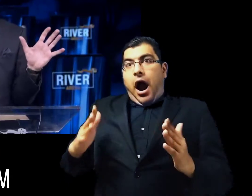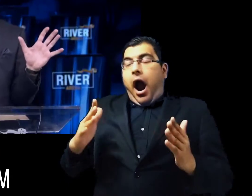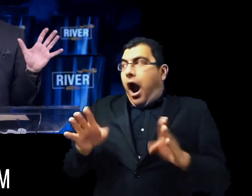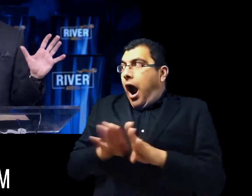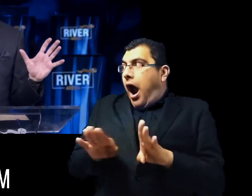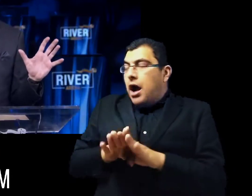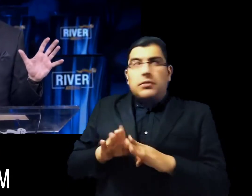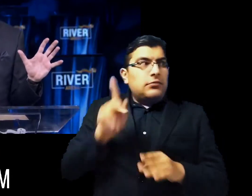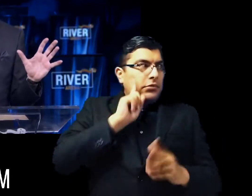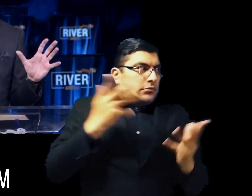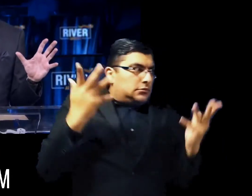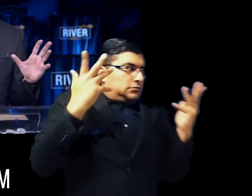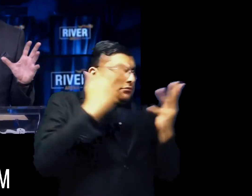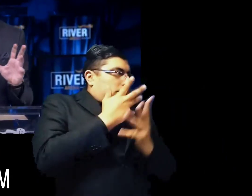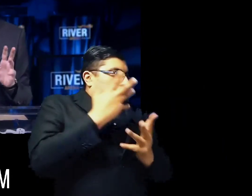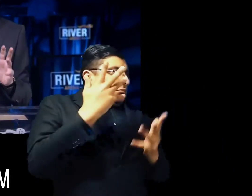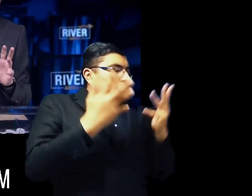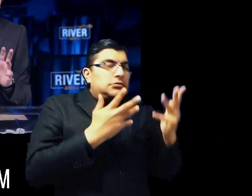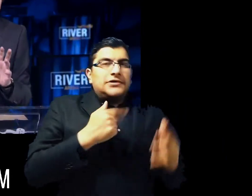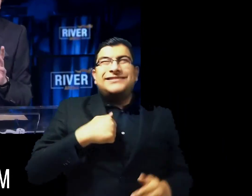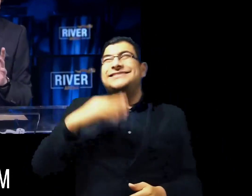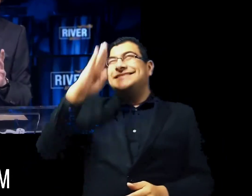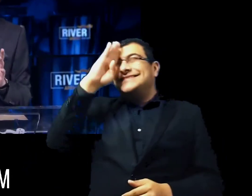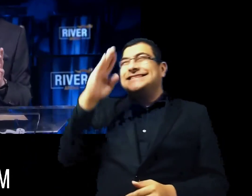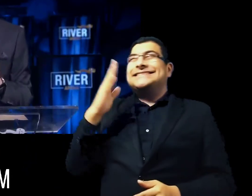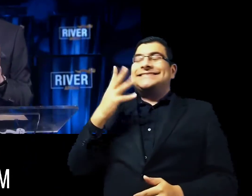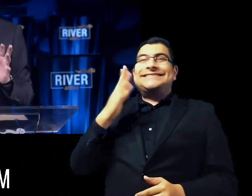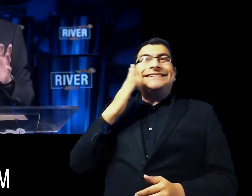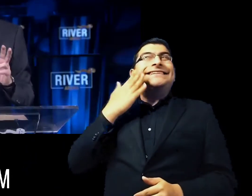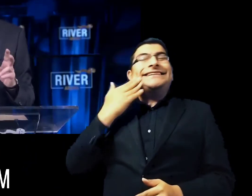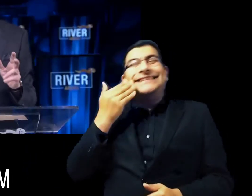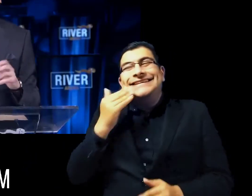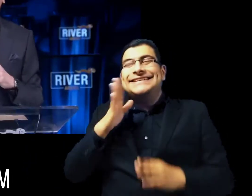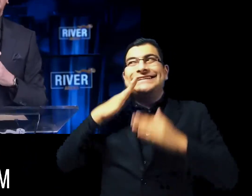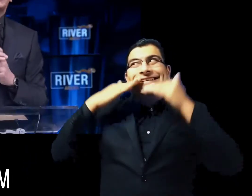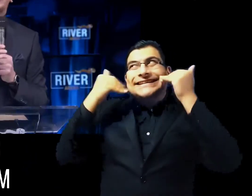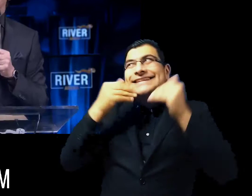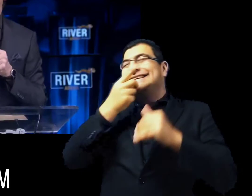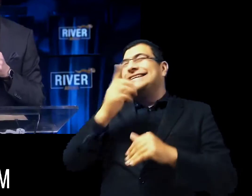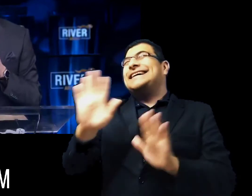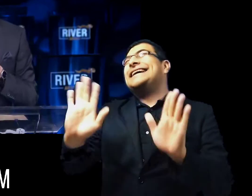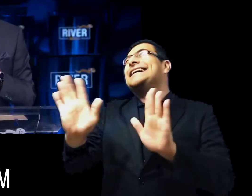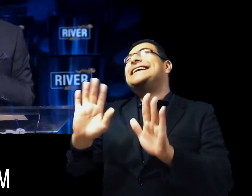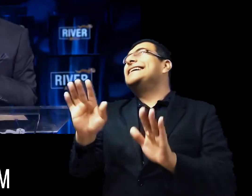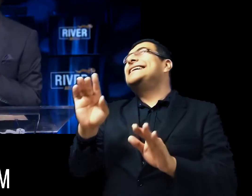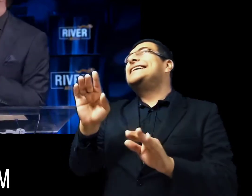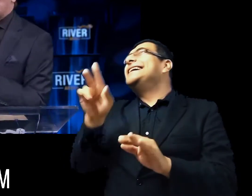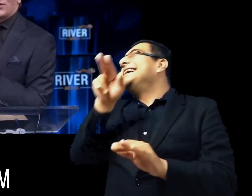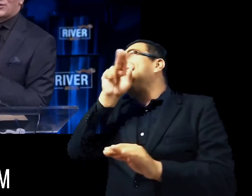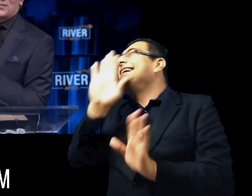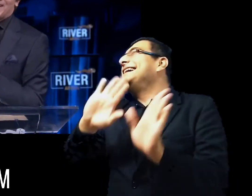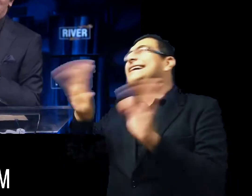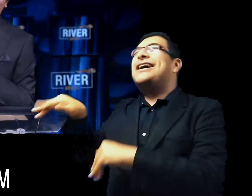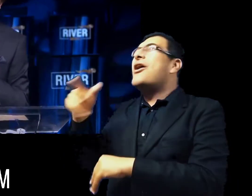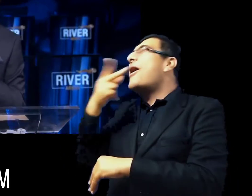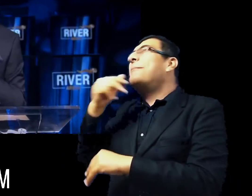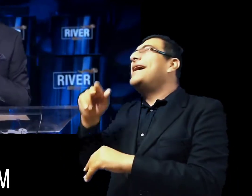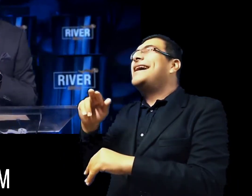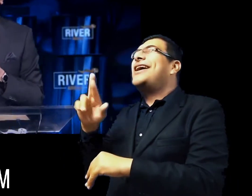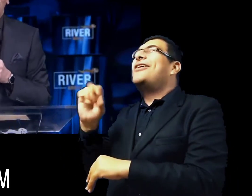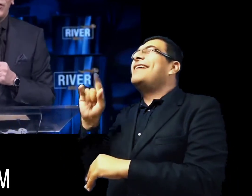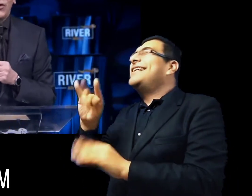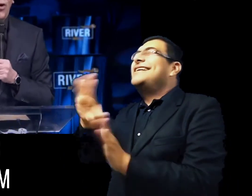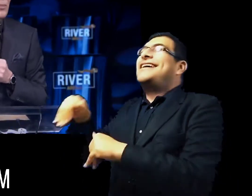mujer quedó paralizada. Yo pensé en sonreír, decir en voz alta, no, que no te intimide el viejo Roberto, está un